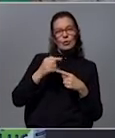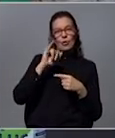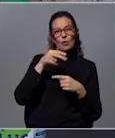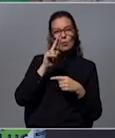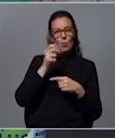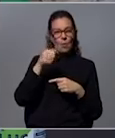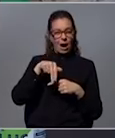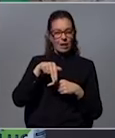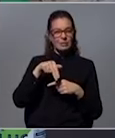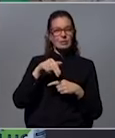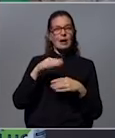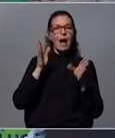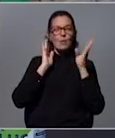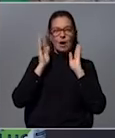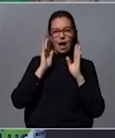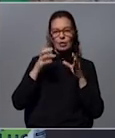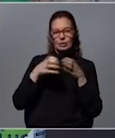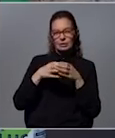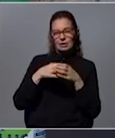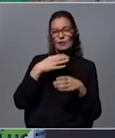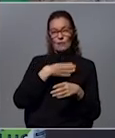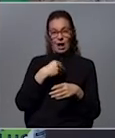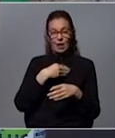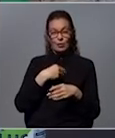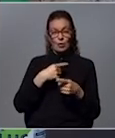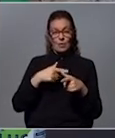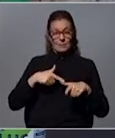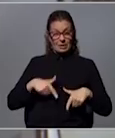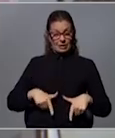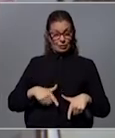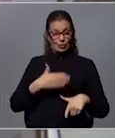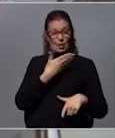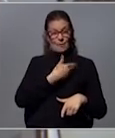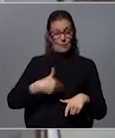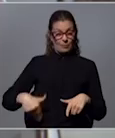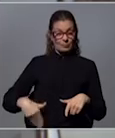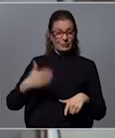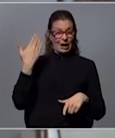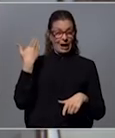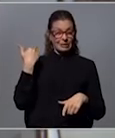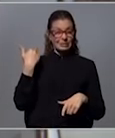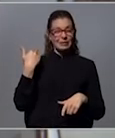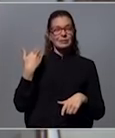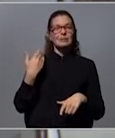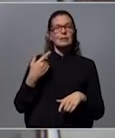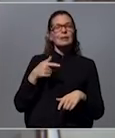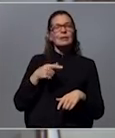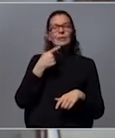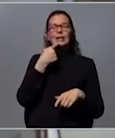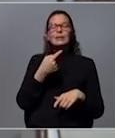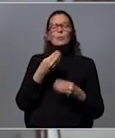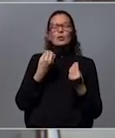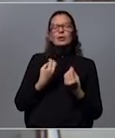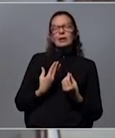abogado dirigente nacionalista y entre otras cosas ex ministro del interior y ex candidato a la presidencia de la republica expondrá los